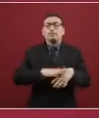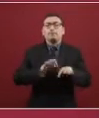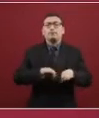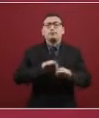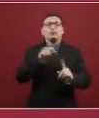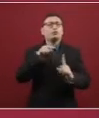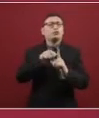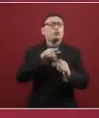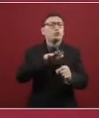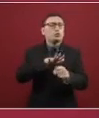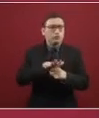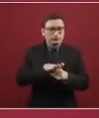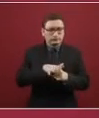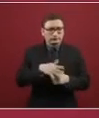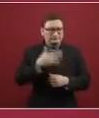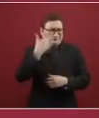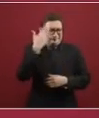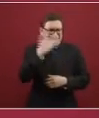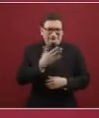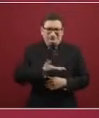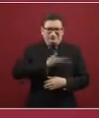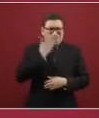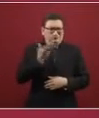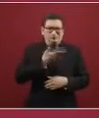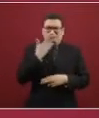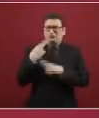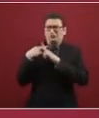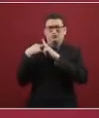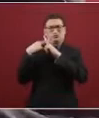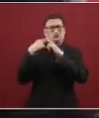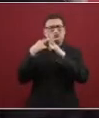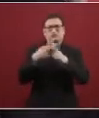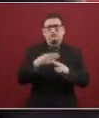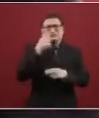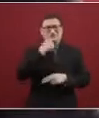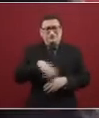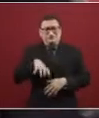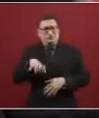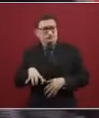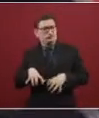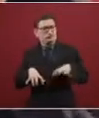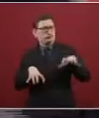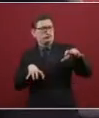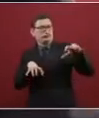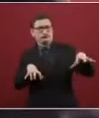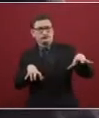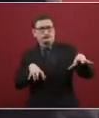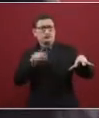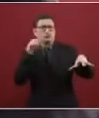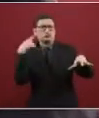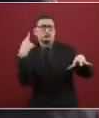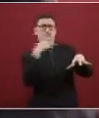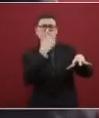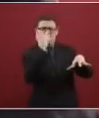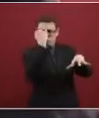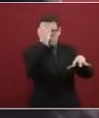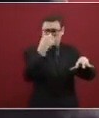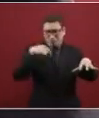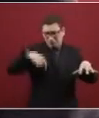siempre han habido dos posturas dos corrientes del pensamiento